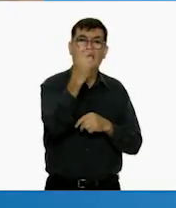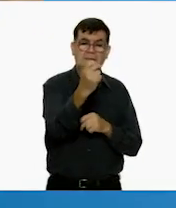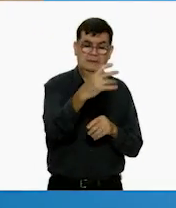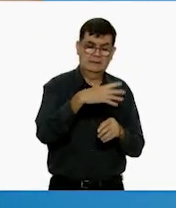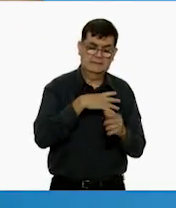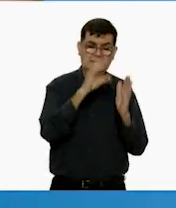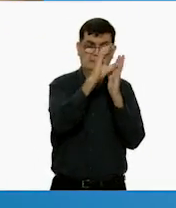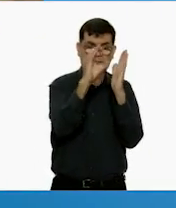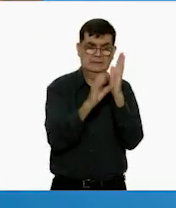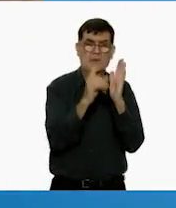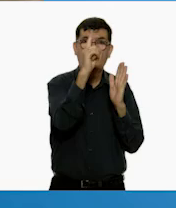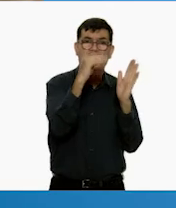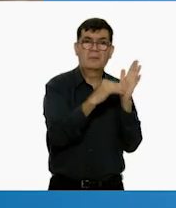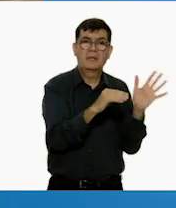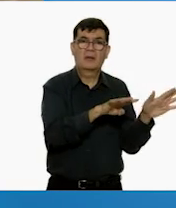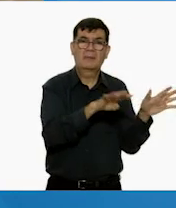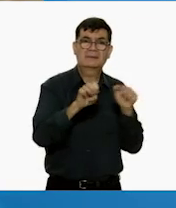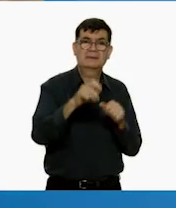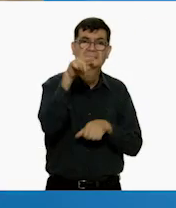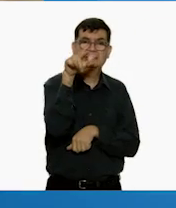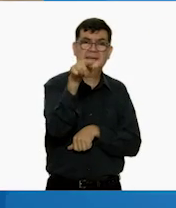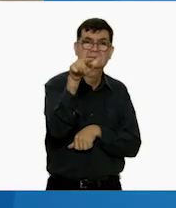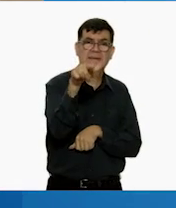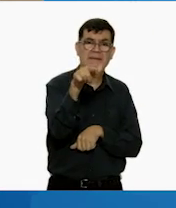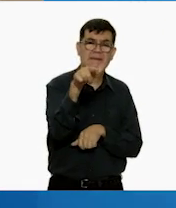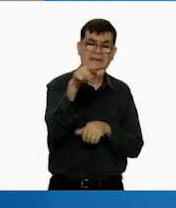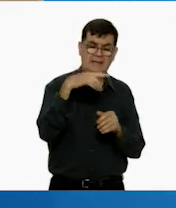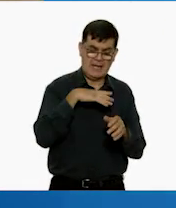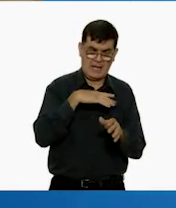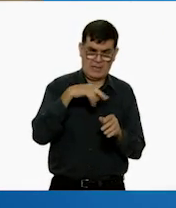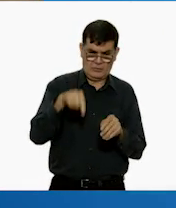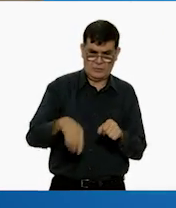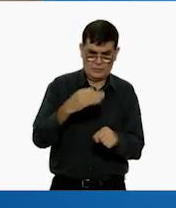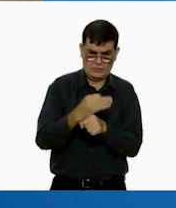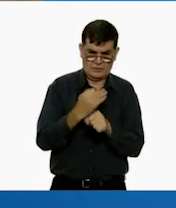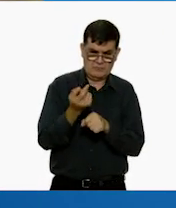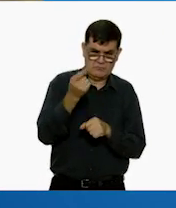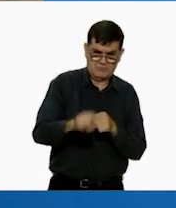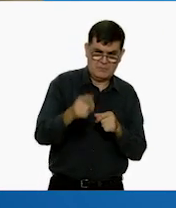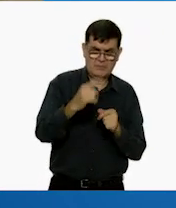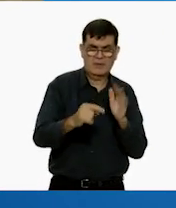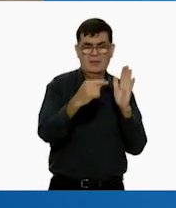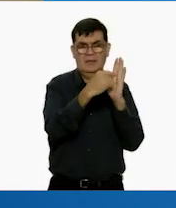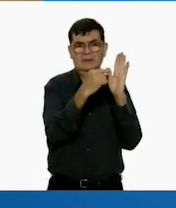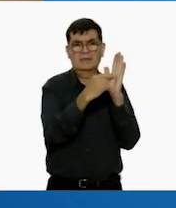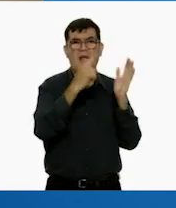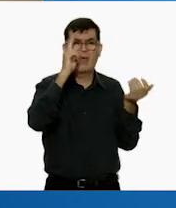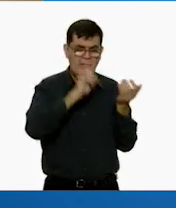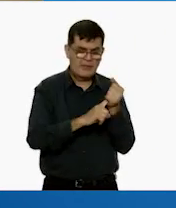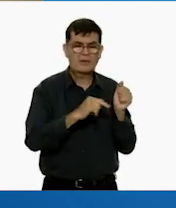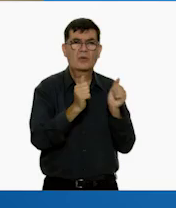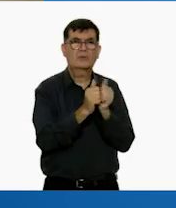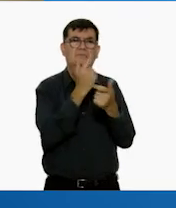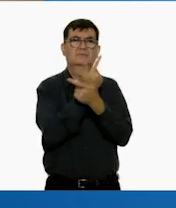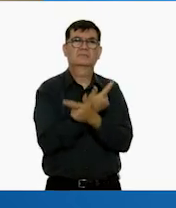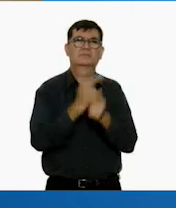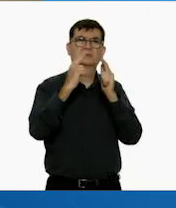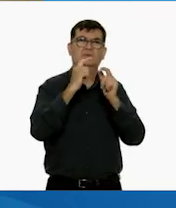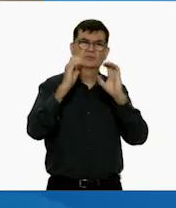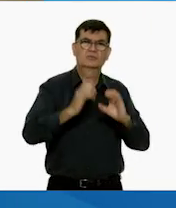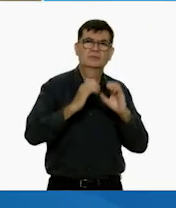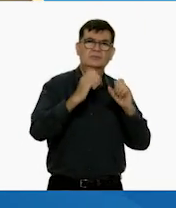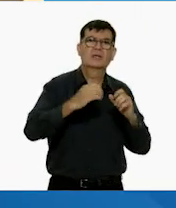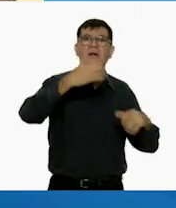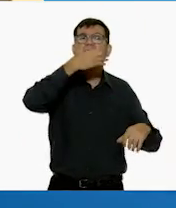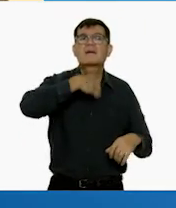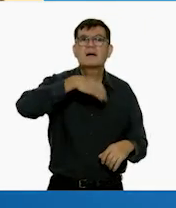la Constitución de 1917, que es la que hoy nos rige, tiene esa alma liberal ahí adentro, ¿no? La conserva